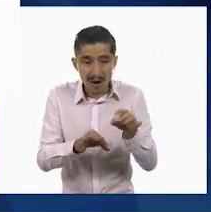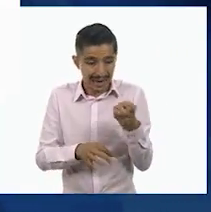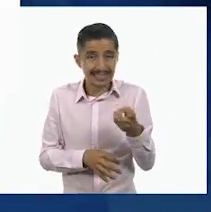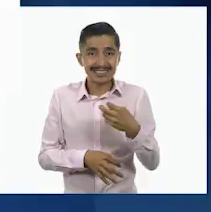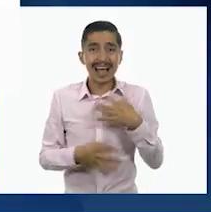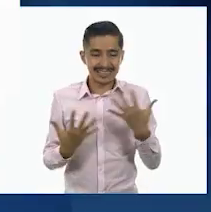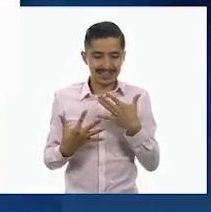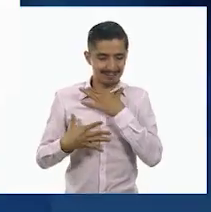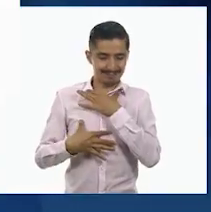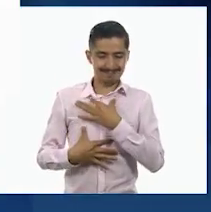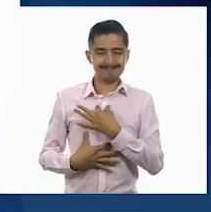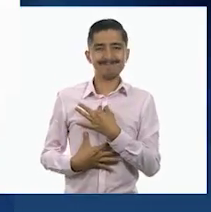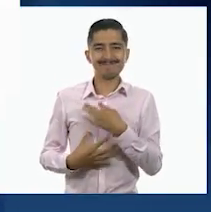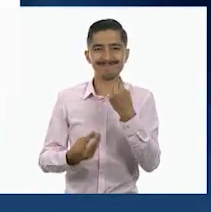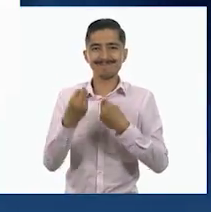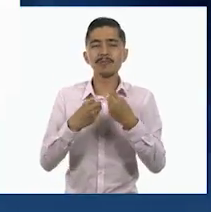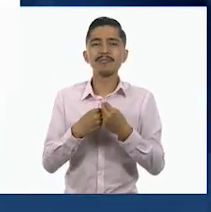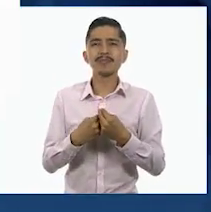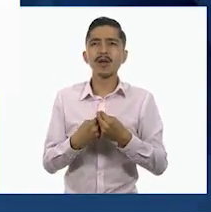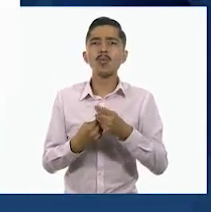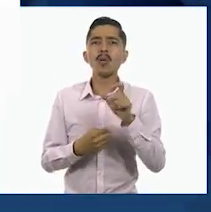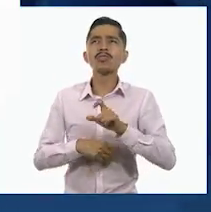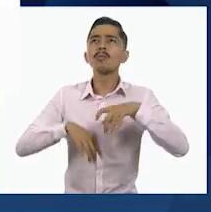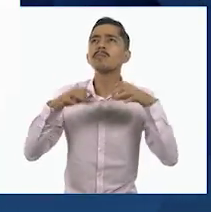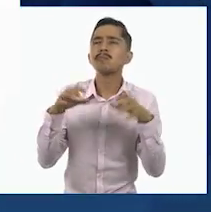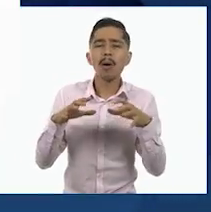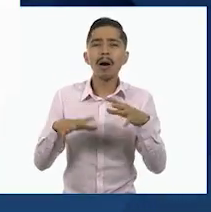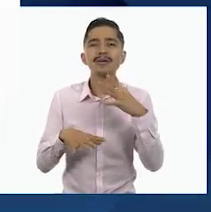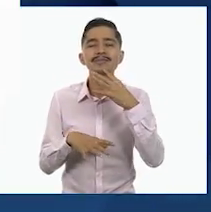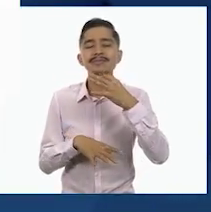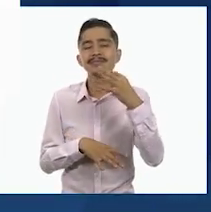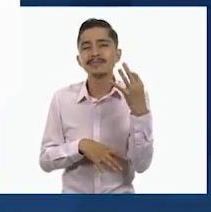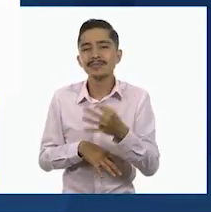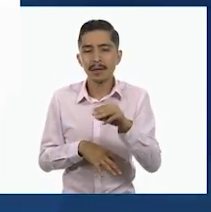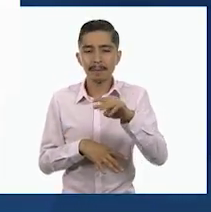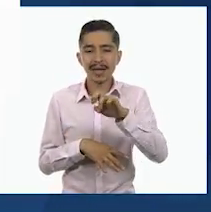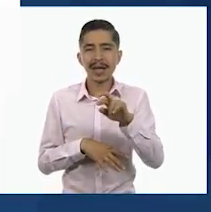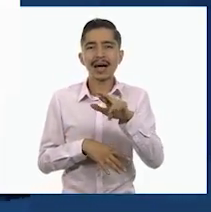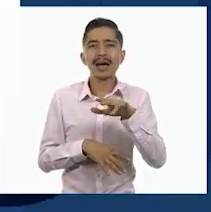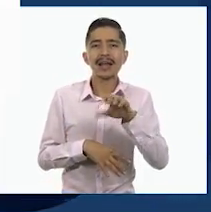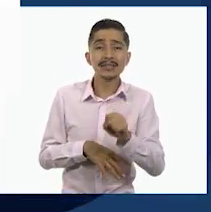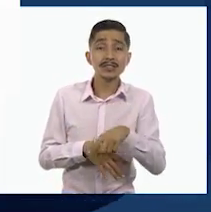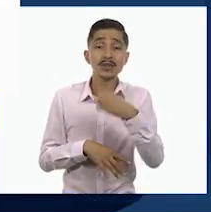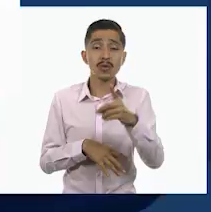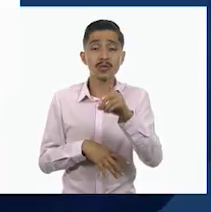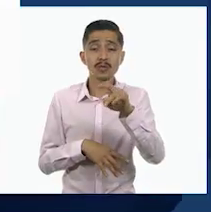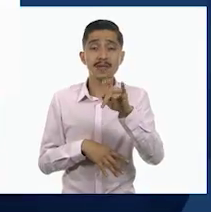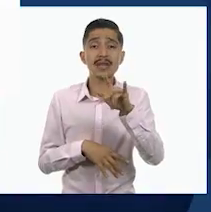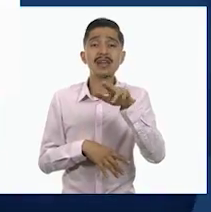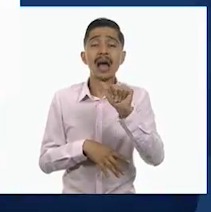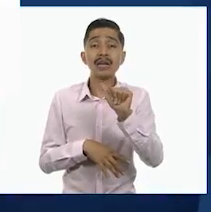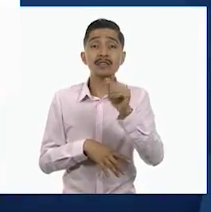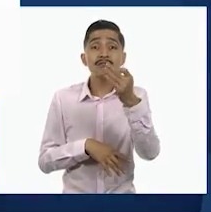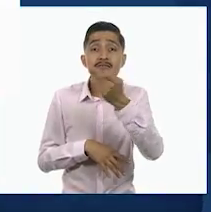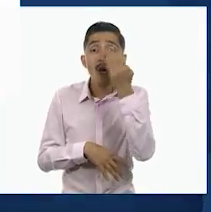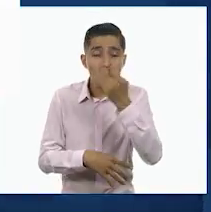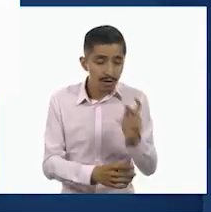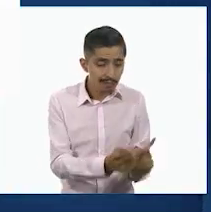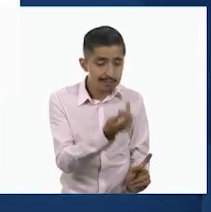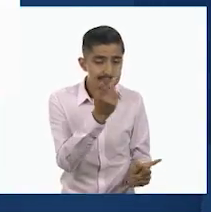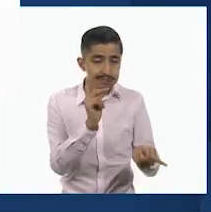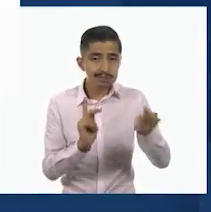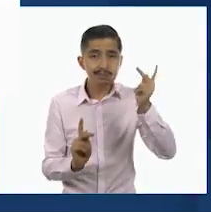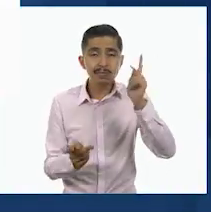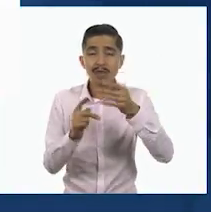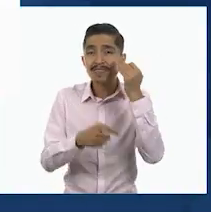collares. Durante el tiempo de aguas era una delicia cortar nenúfares y mudubinas, 2 flores de las que andando el